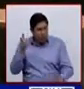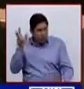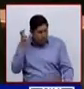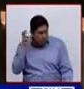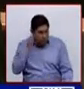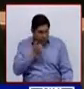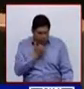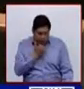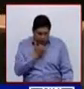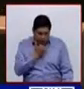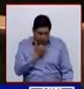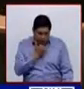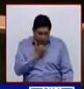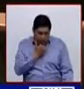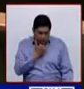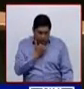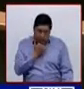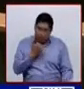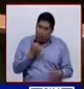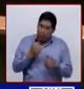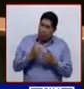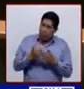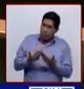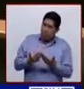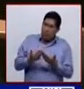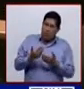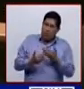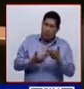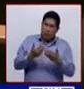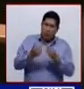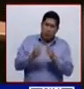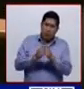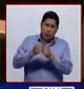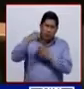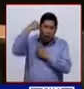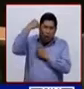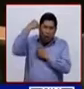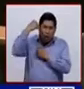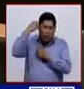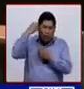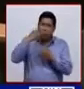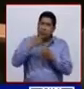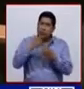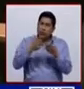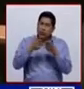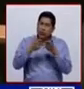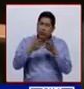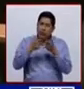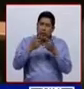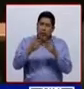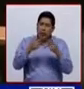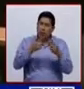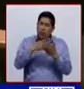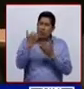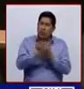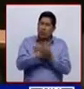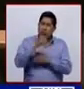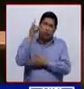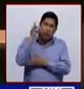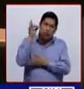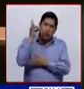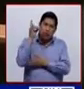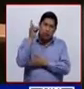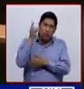decir de que tiene que ser a medida del MAS el Contralor. De ninguna manera.